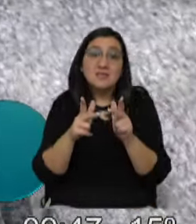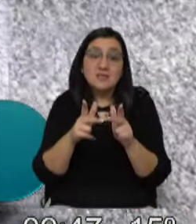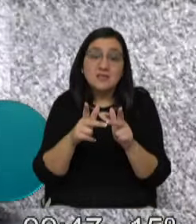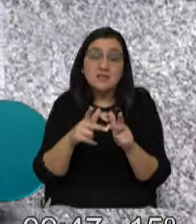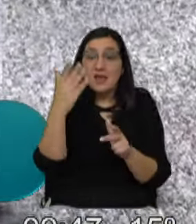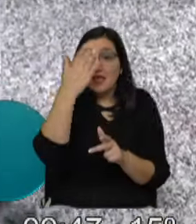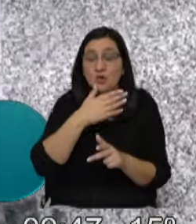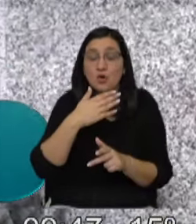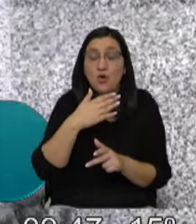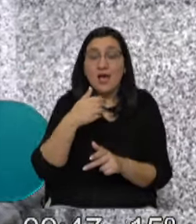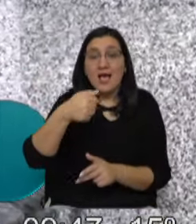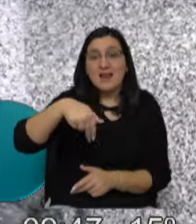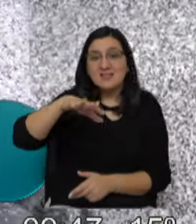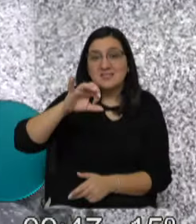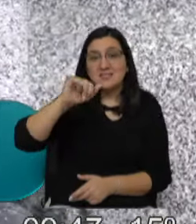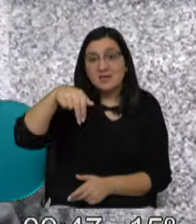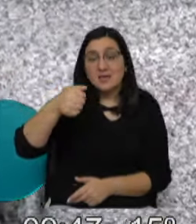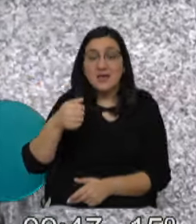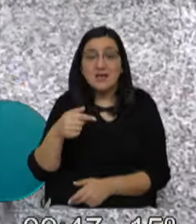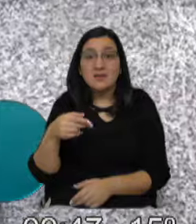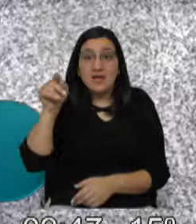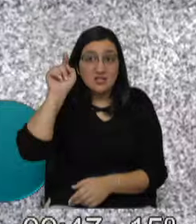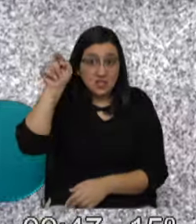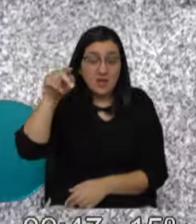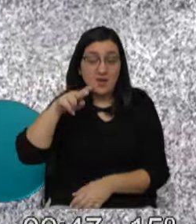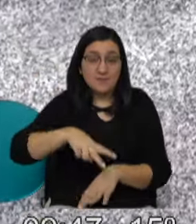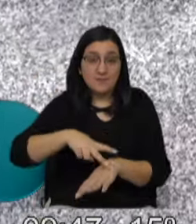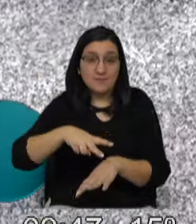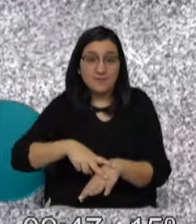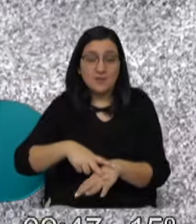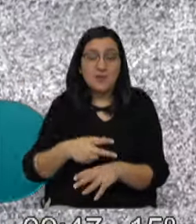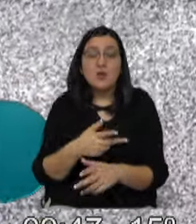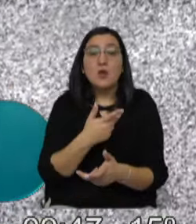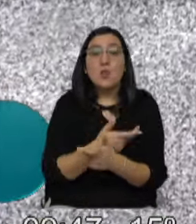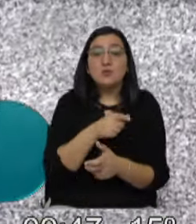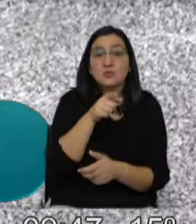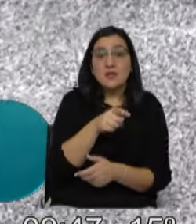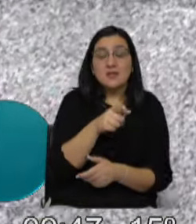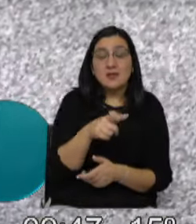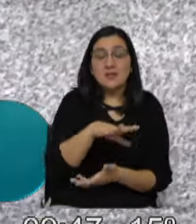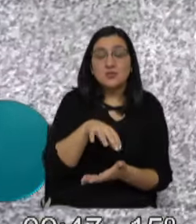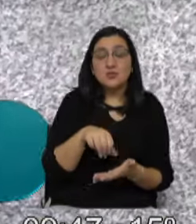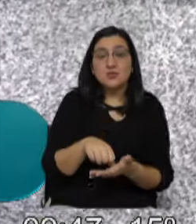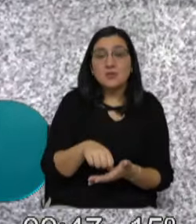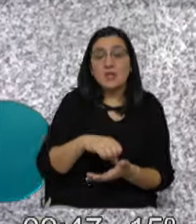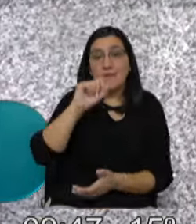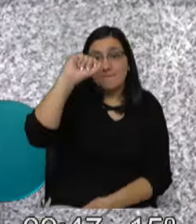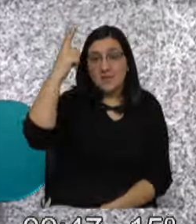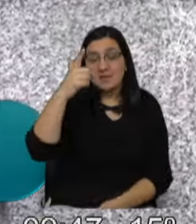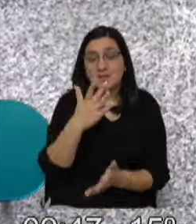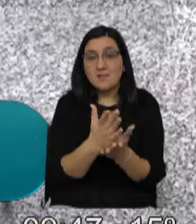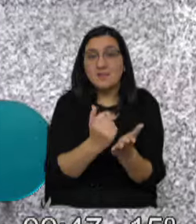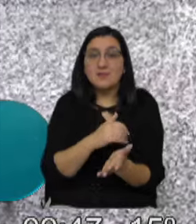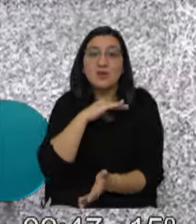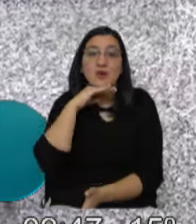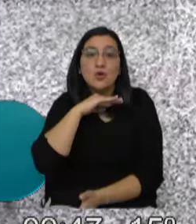Negro Ancina. Manuel Antonio Ledesma fue traído aquí a Uruguay. Sus restos se encuentran allí en la localidad de Las Piedras, en el departamento